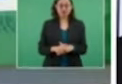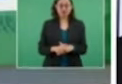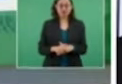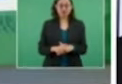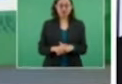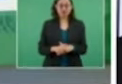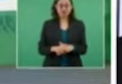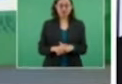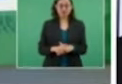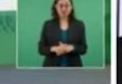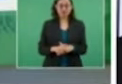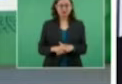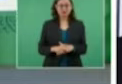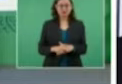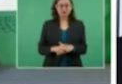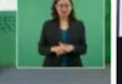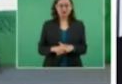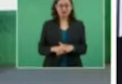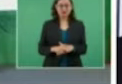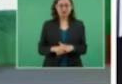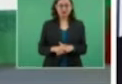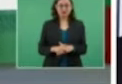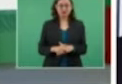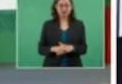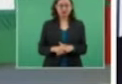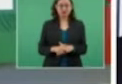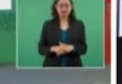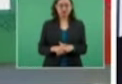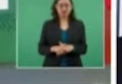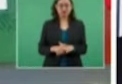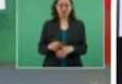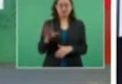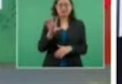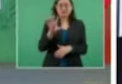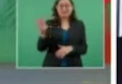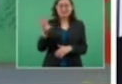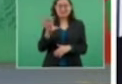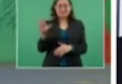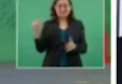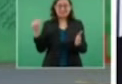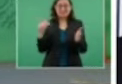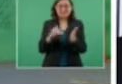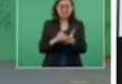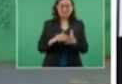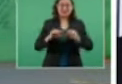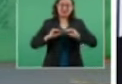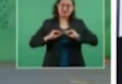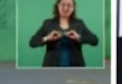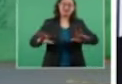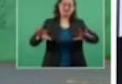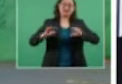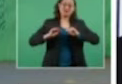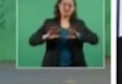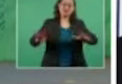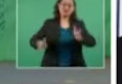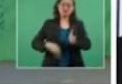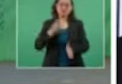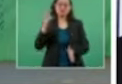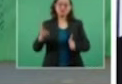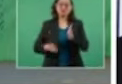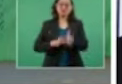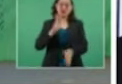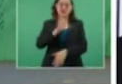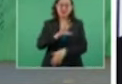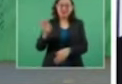democracia. Tiene que emparejarse la voz de las personas junto con la voz de la igualdad ante la ley y